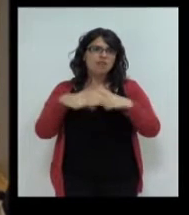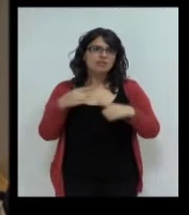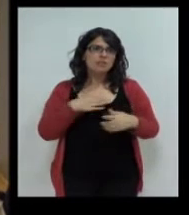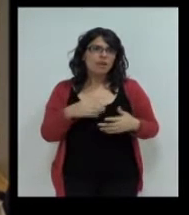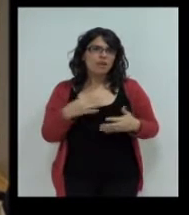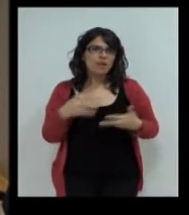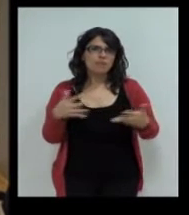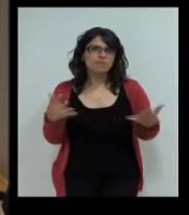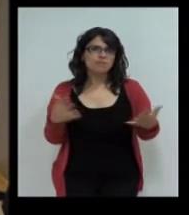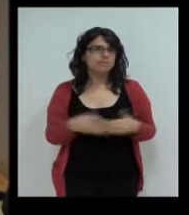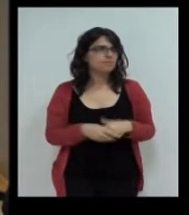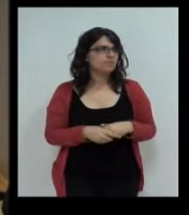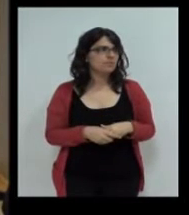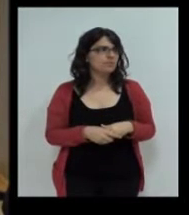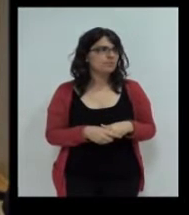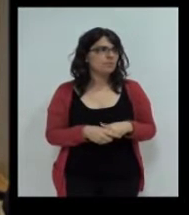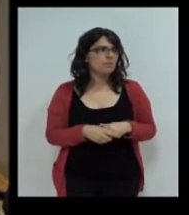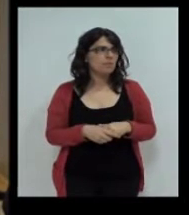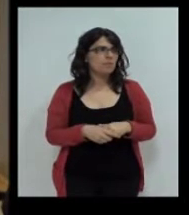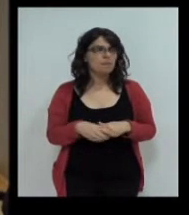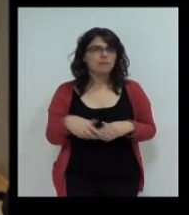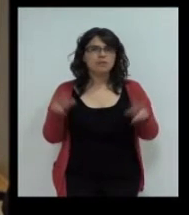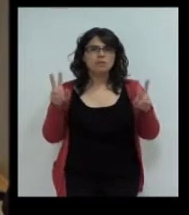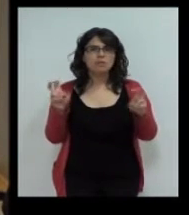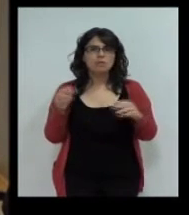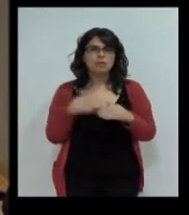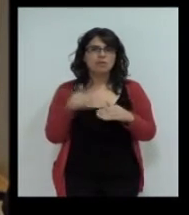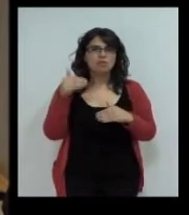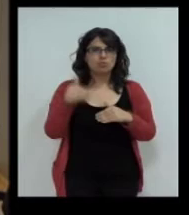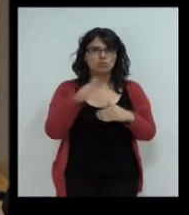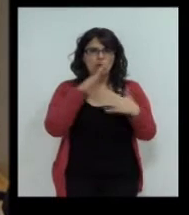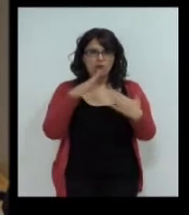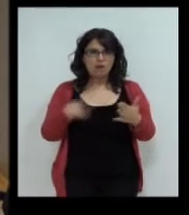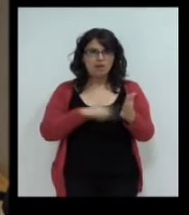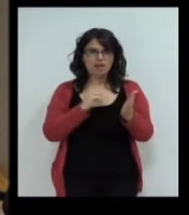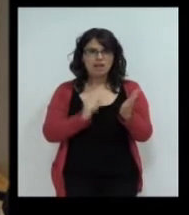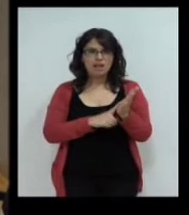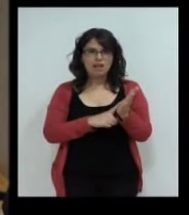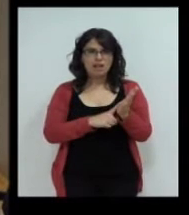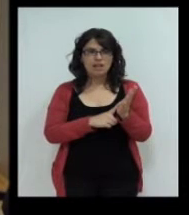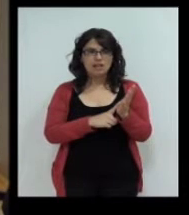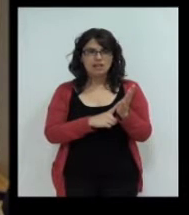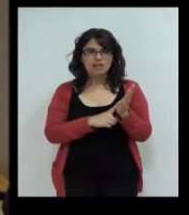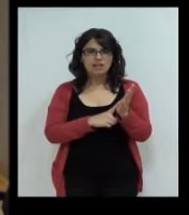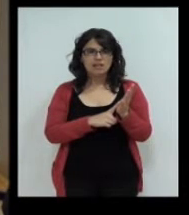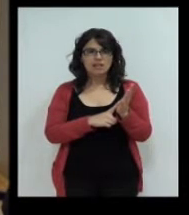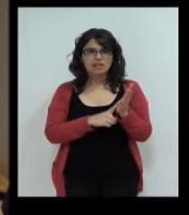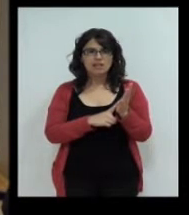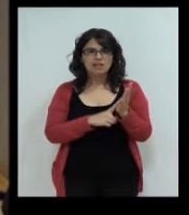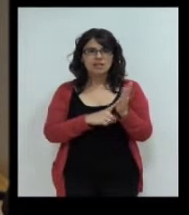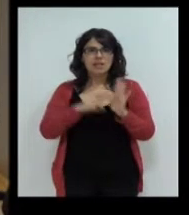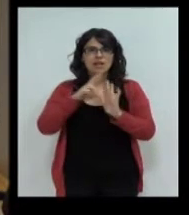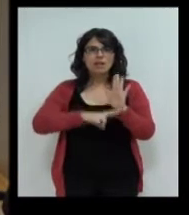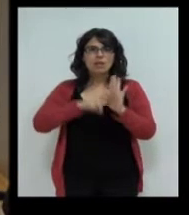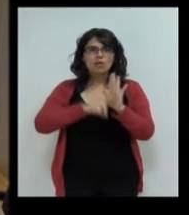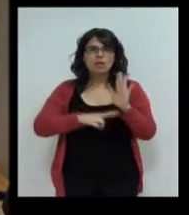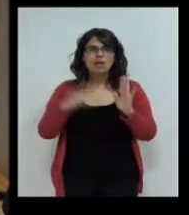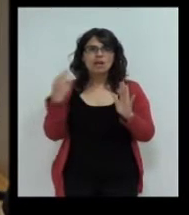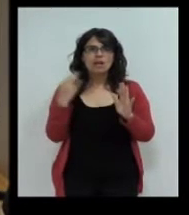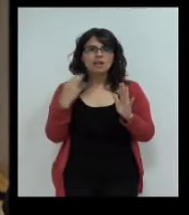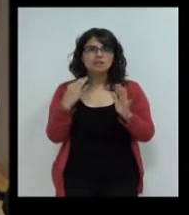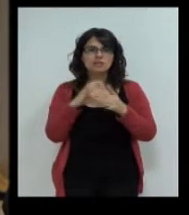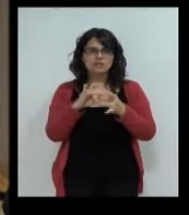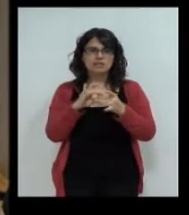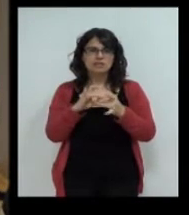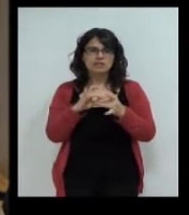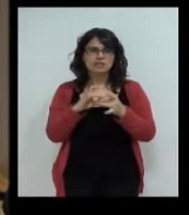cuestión, como decía antes, de futuro, ¿no? Realmente ahora mismo la ley lo que regula es la accesibilidad a la televisión tradicional, y como